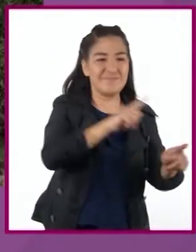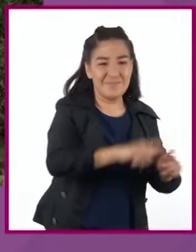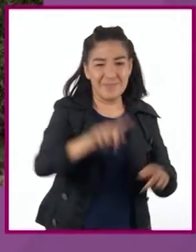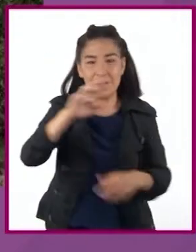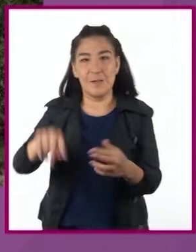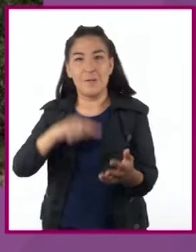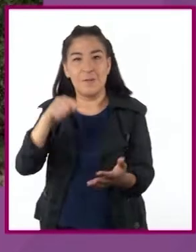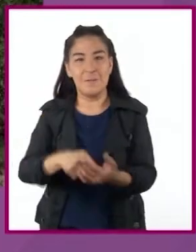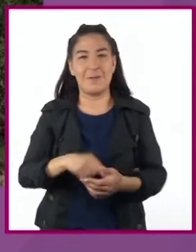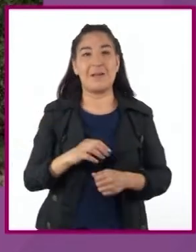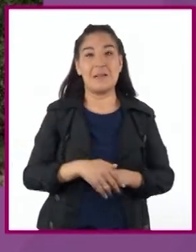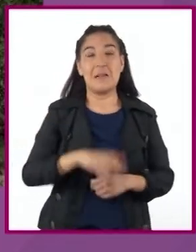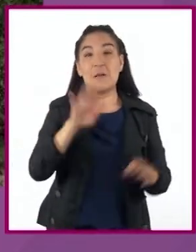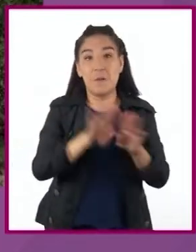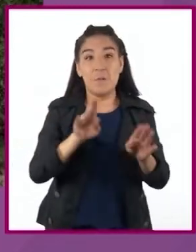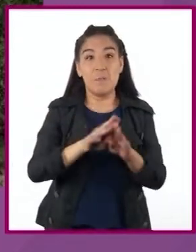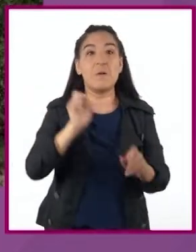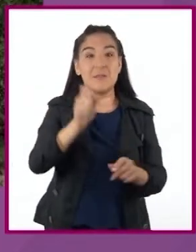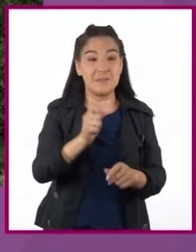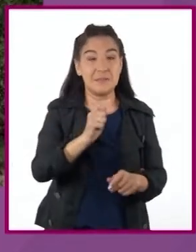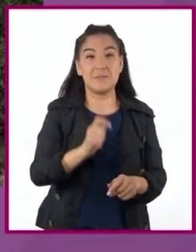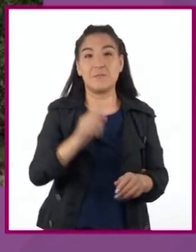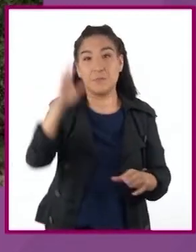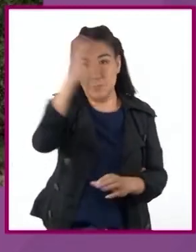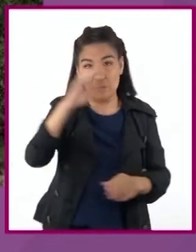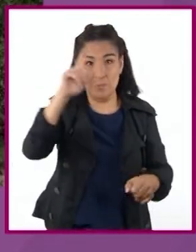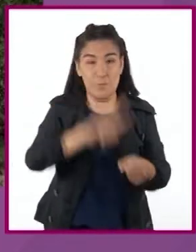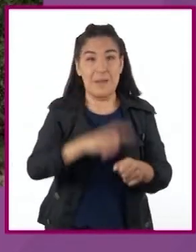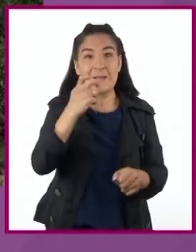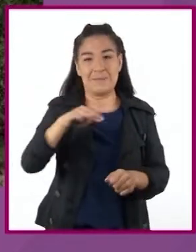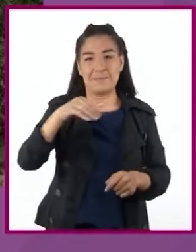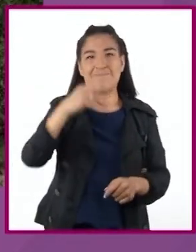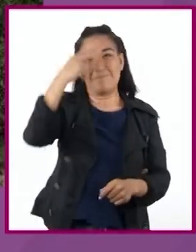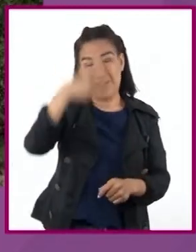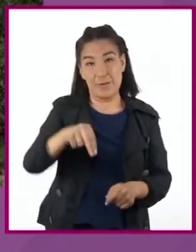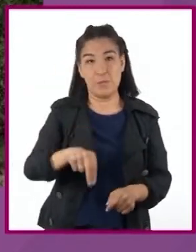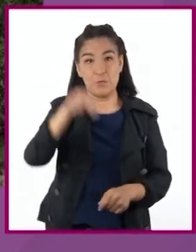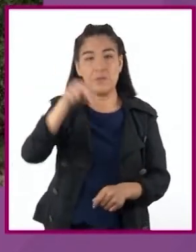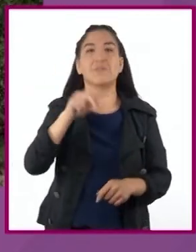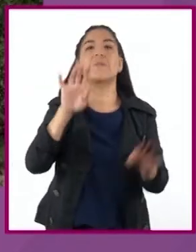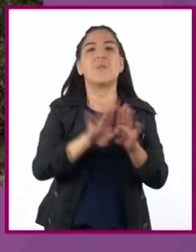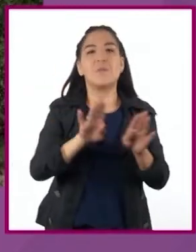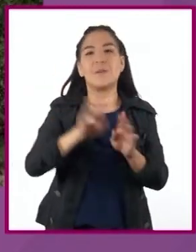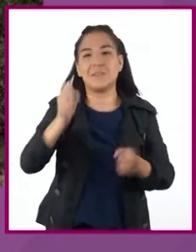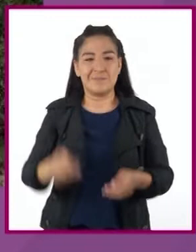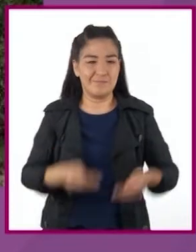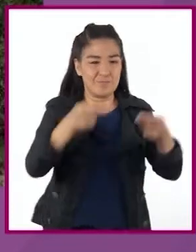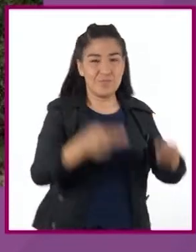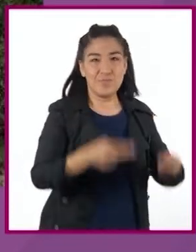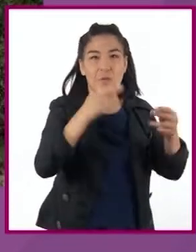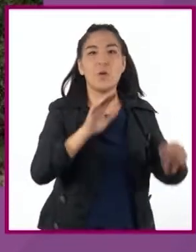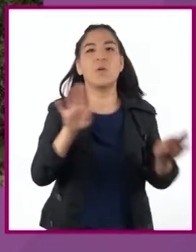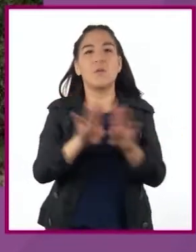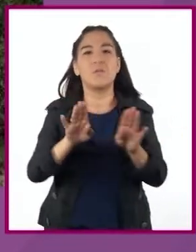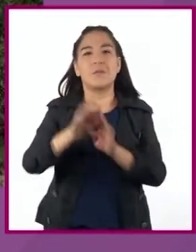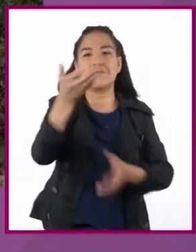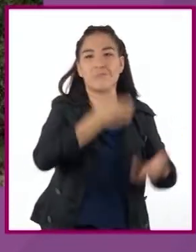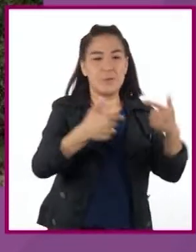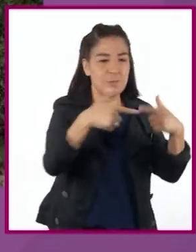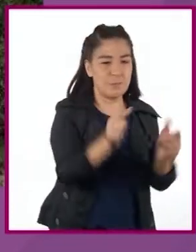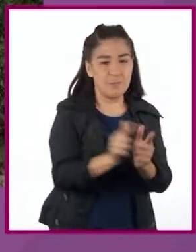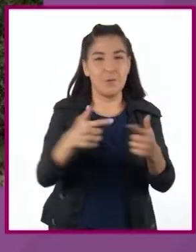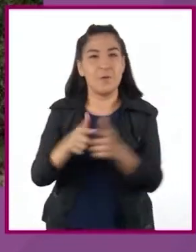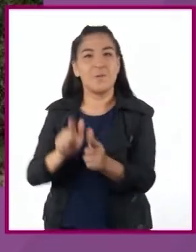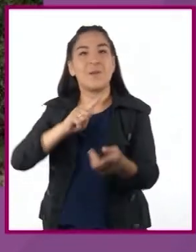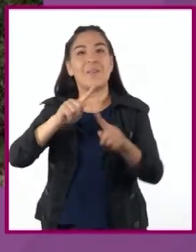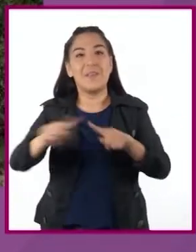fin, la pluralidad cultural en lo que llamamos Mesoamérica fue una constante negociación entre colectivos diferentes, cuya